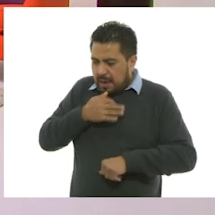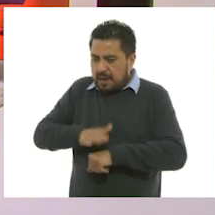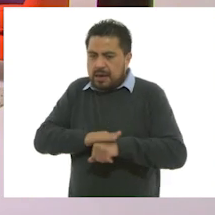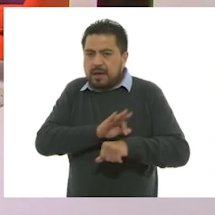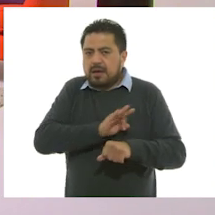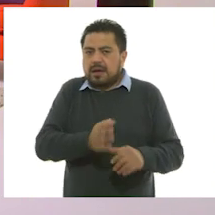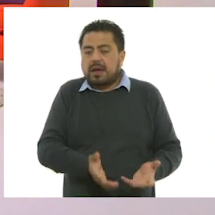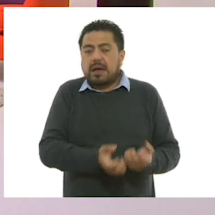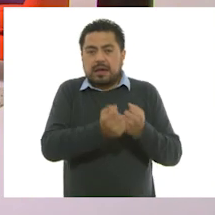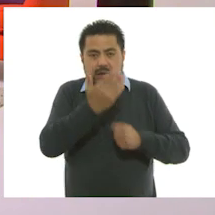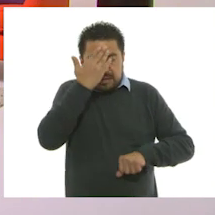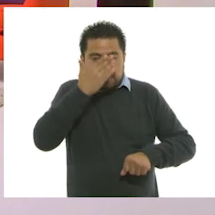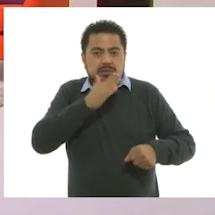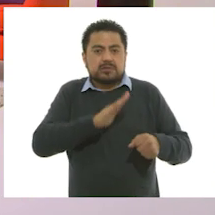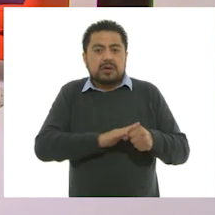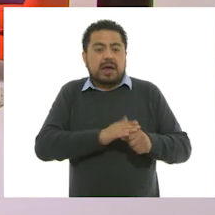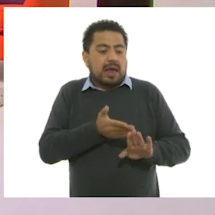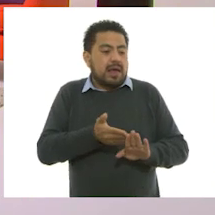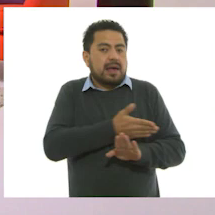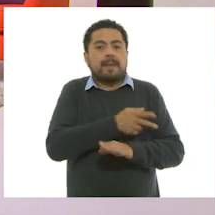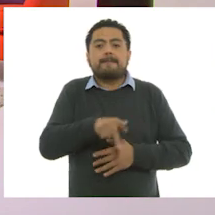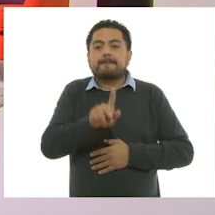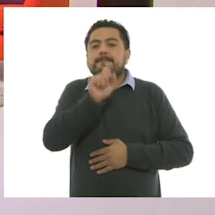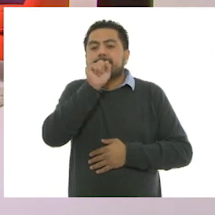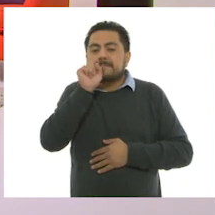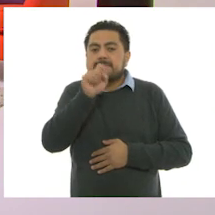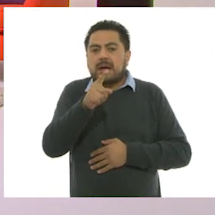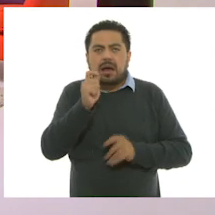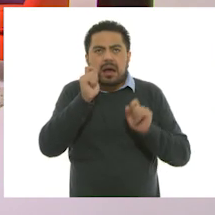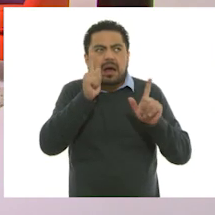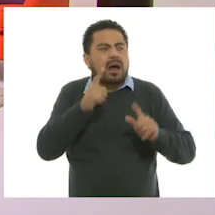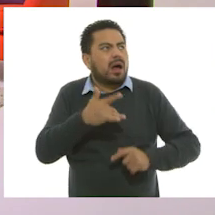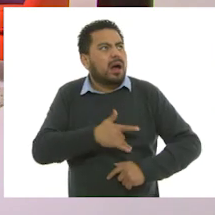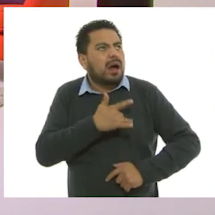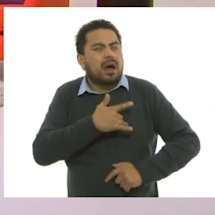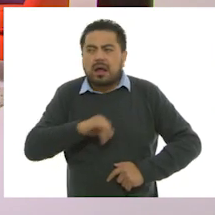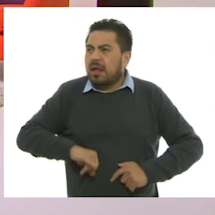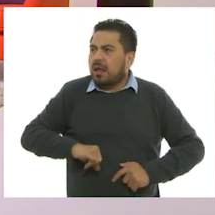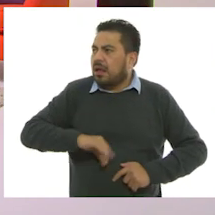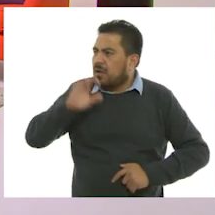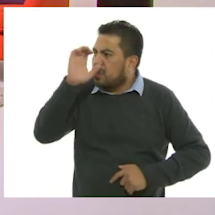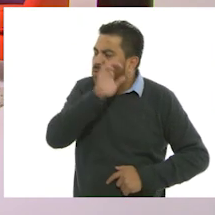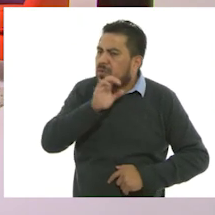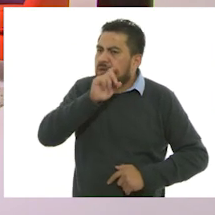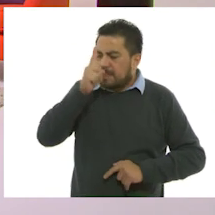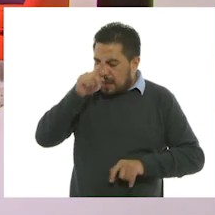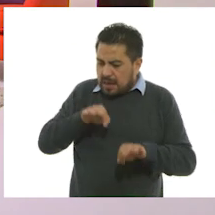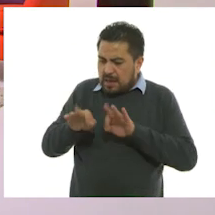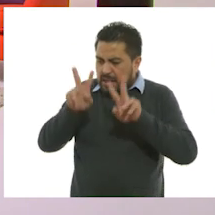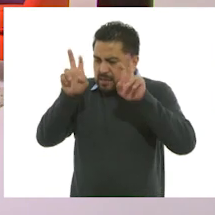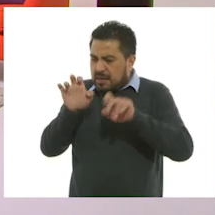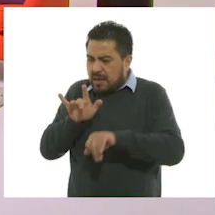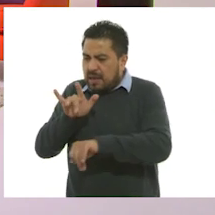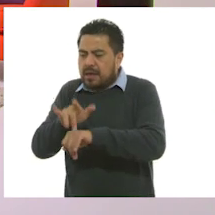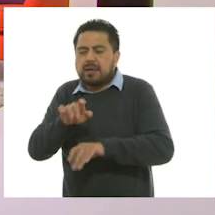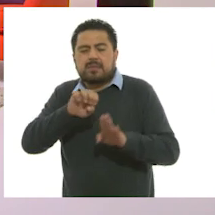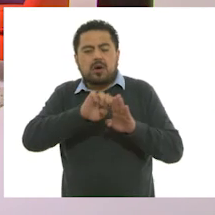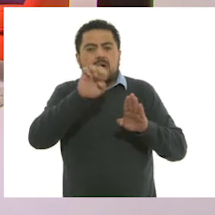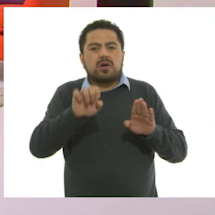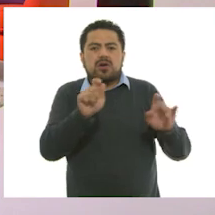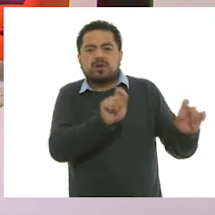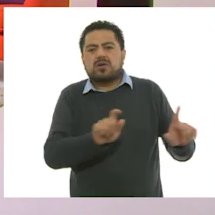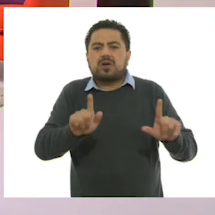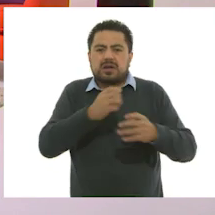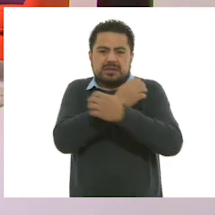recuperar conocimientos previos, pero también para despertar el interés por el contenido a trabajar. Por ejemplo, en los programas